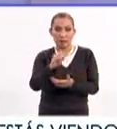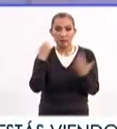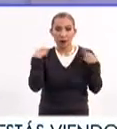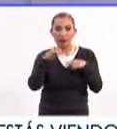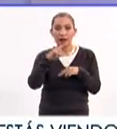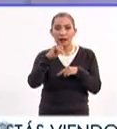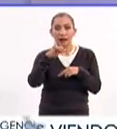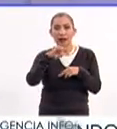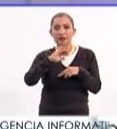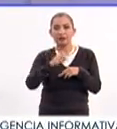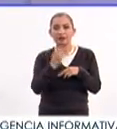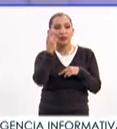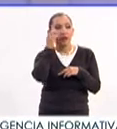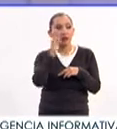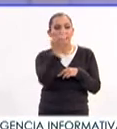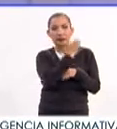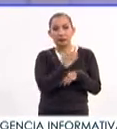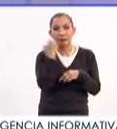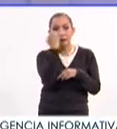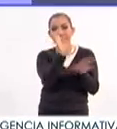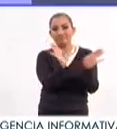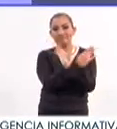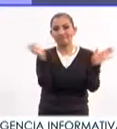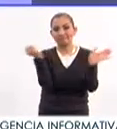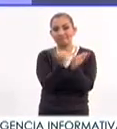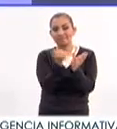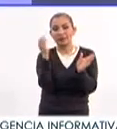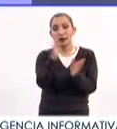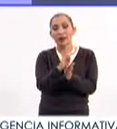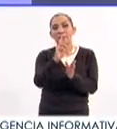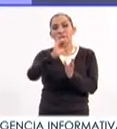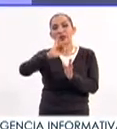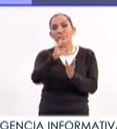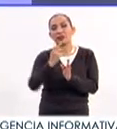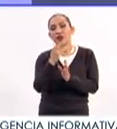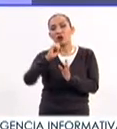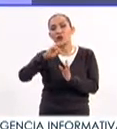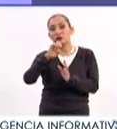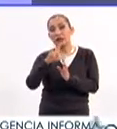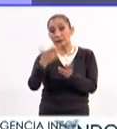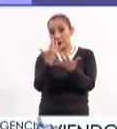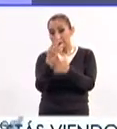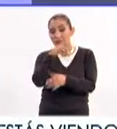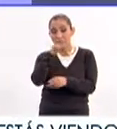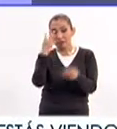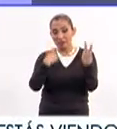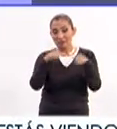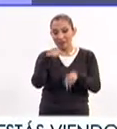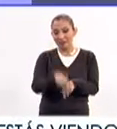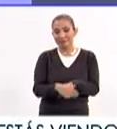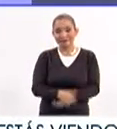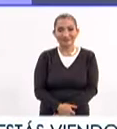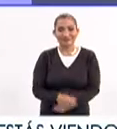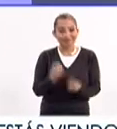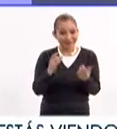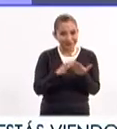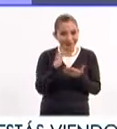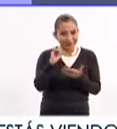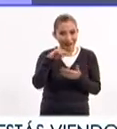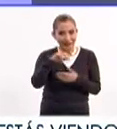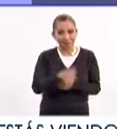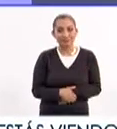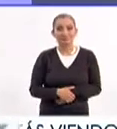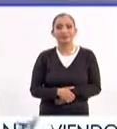Liliana Sánchez, directora de exámenes de certificación del British Council. Y la esperamos muy pronto de nuevo, cuenta por aquí. Muchas gracias, Ana